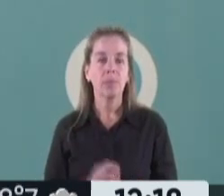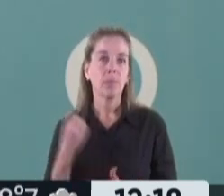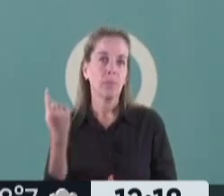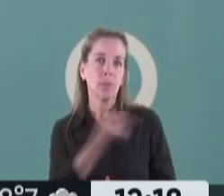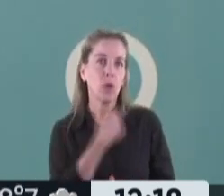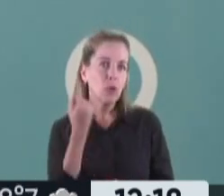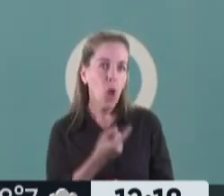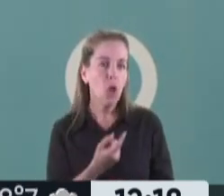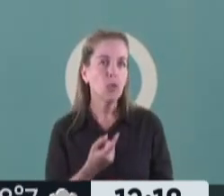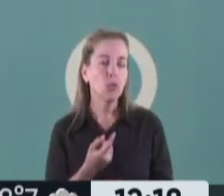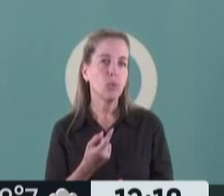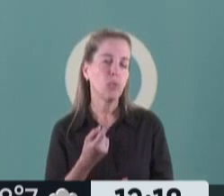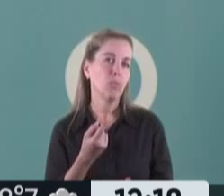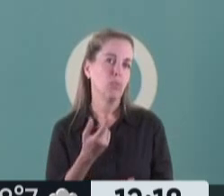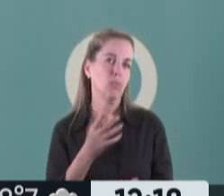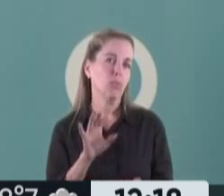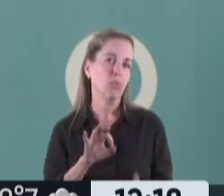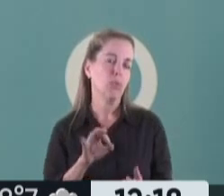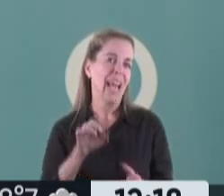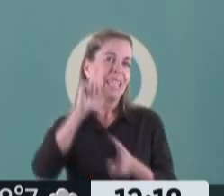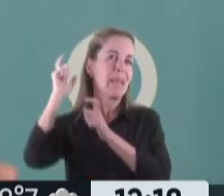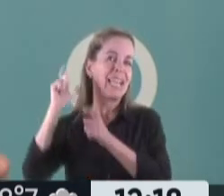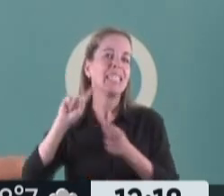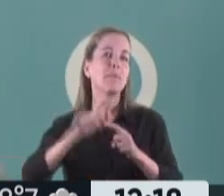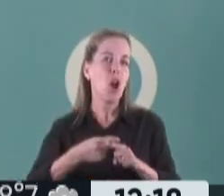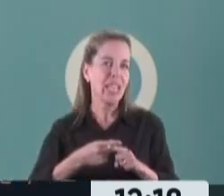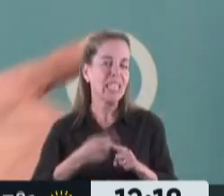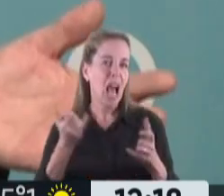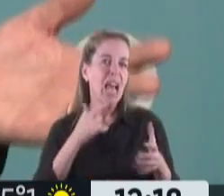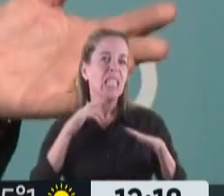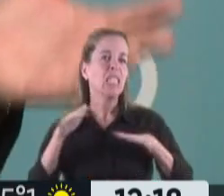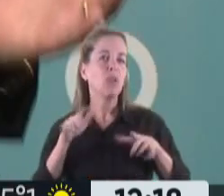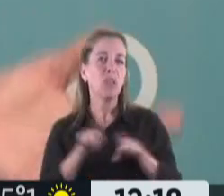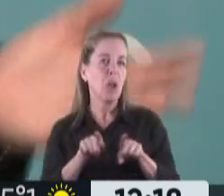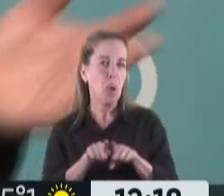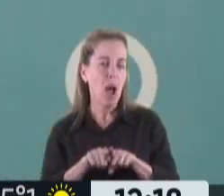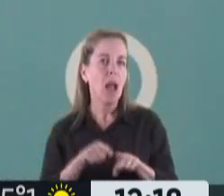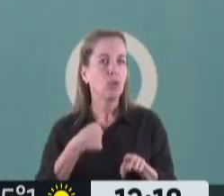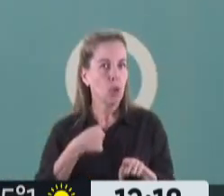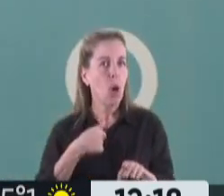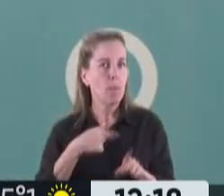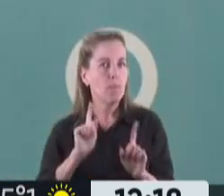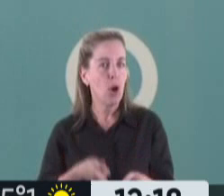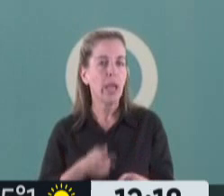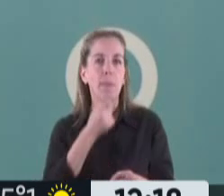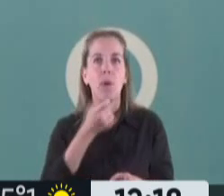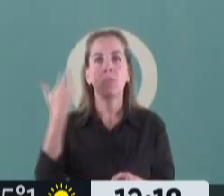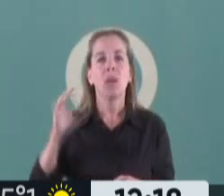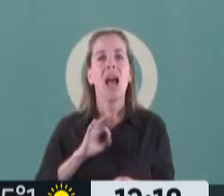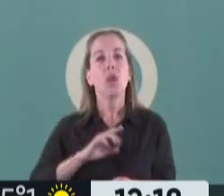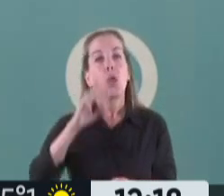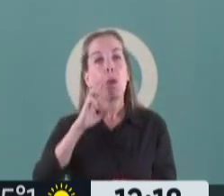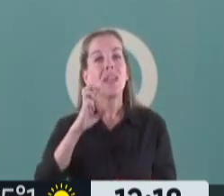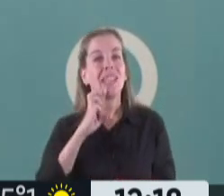Todos hemos tenido en nuestra vida política estas situaciones. Yo siempre lo cuento, en el 2019,